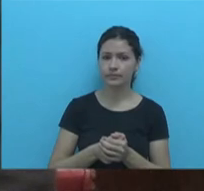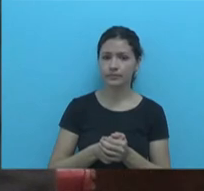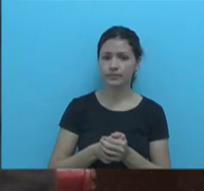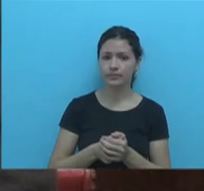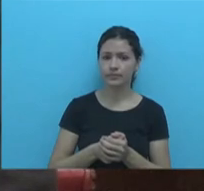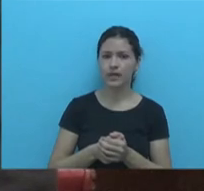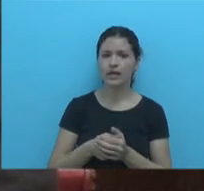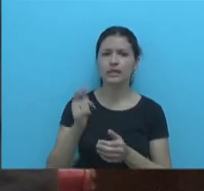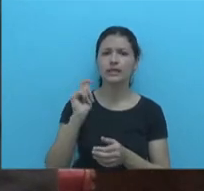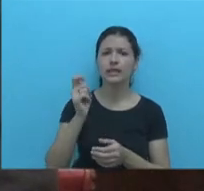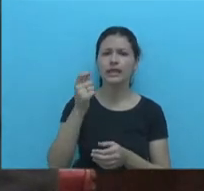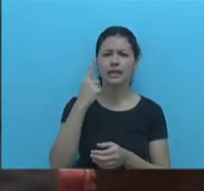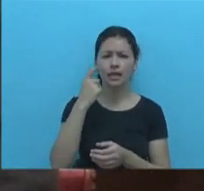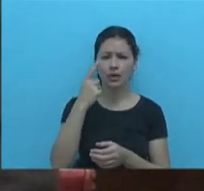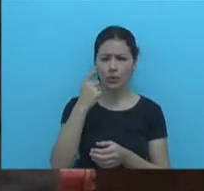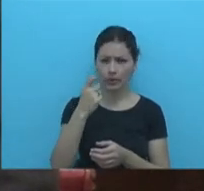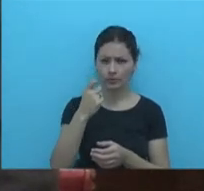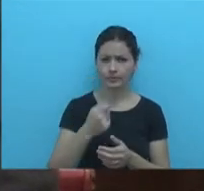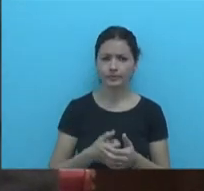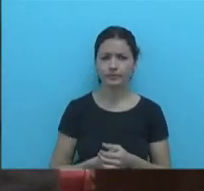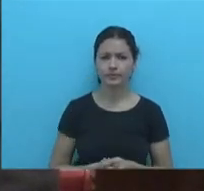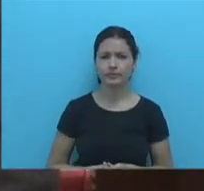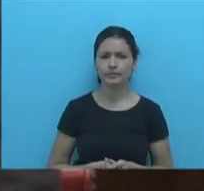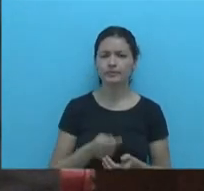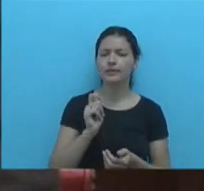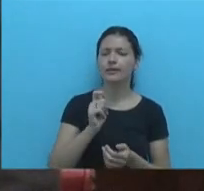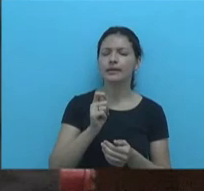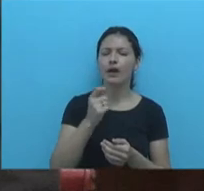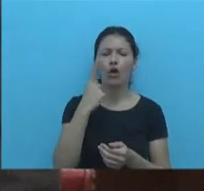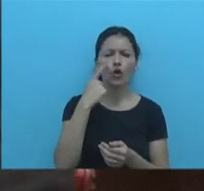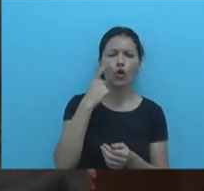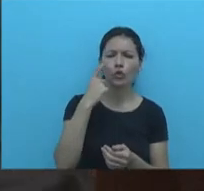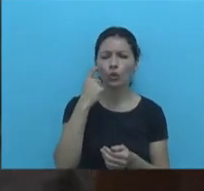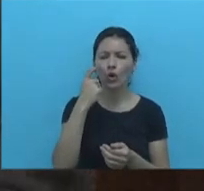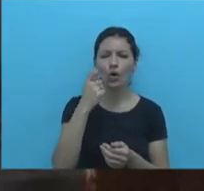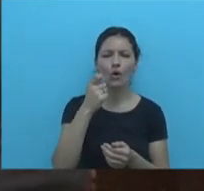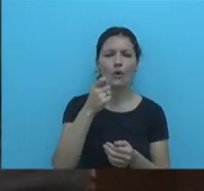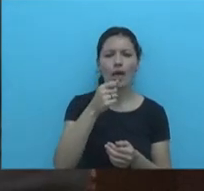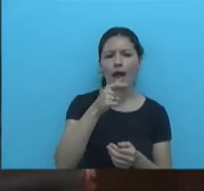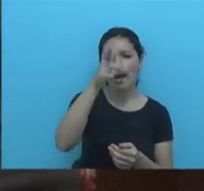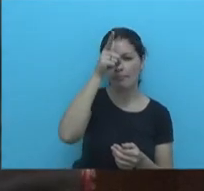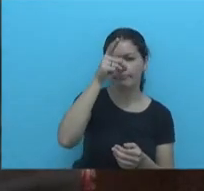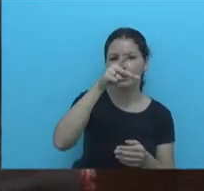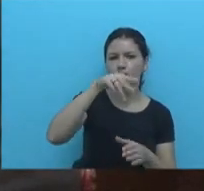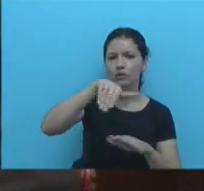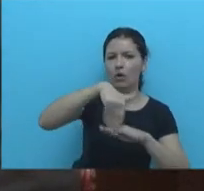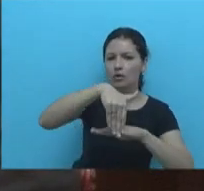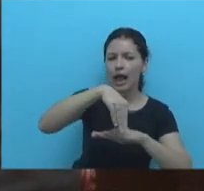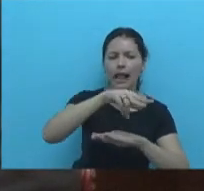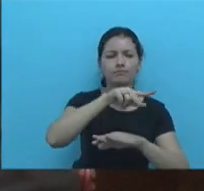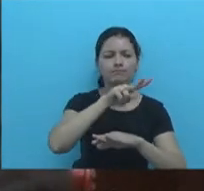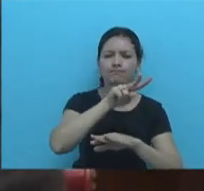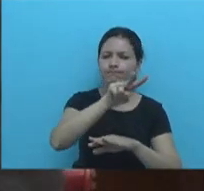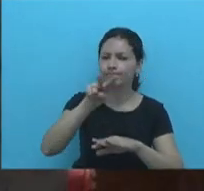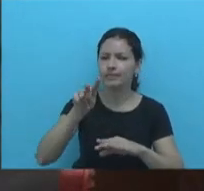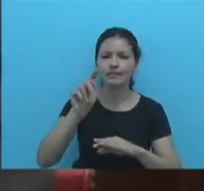el ente regulador, precisamente quién sería el encargado de controlar, si un inspector de tránsito o a quién se delegaría esa